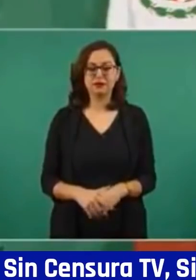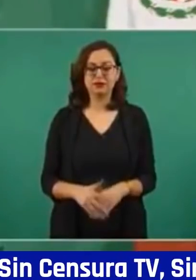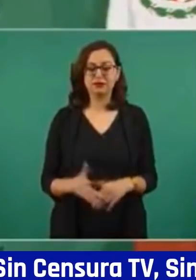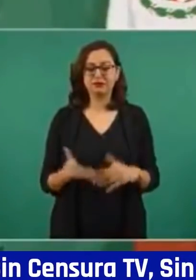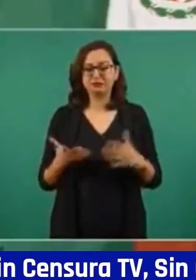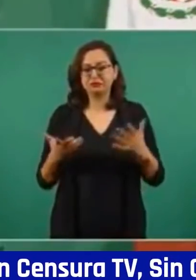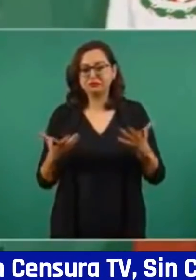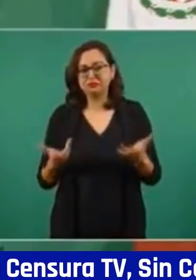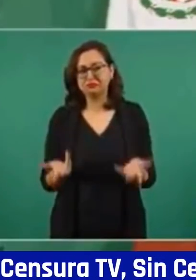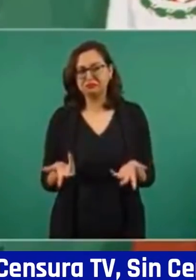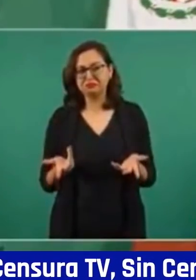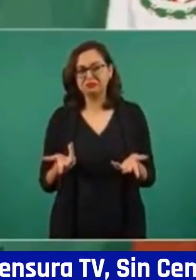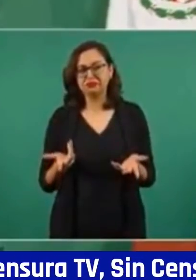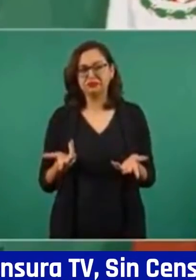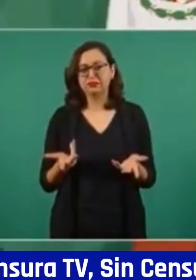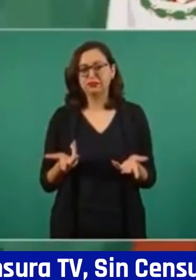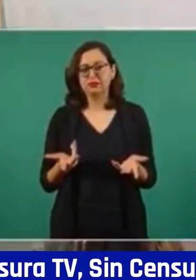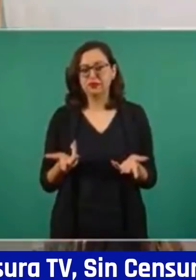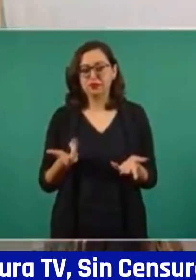escribiendo,